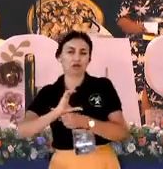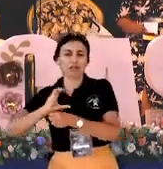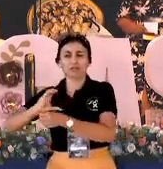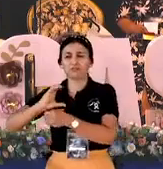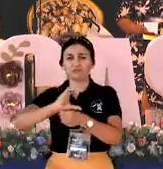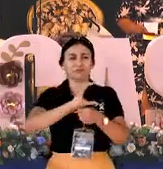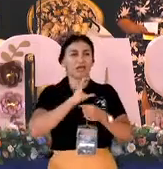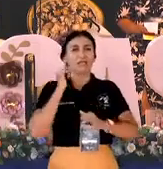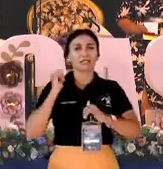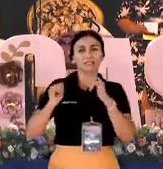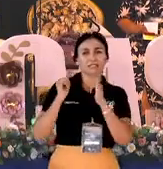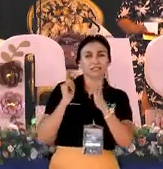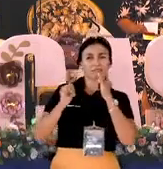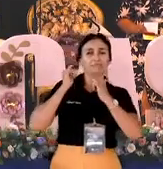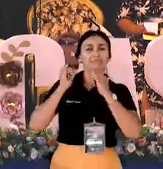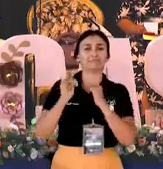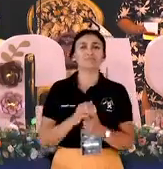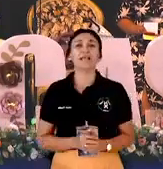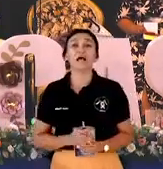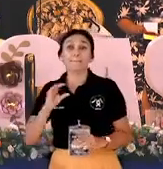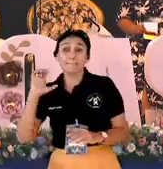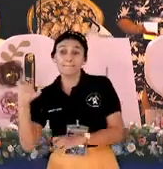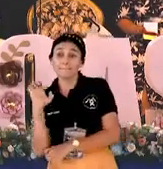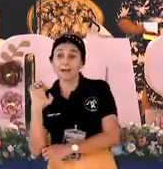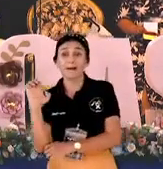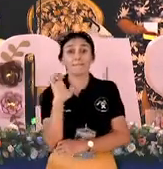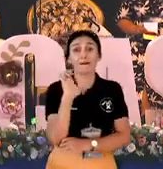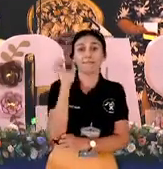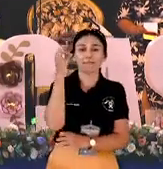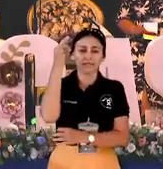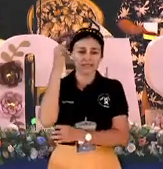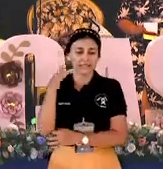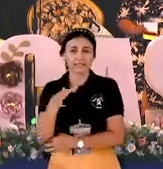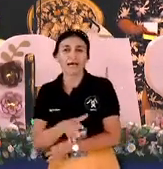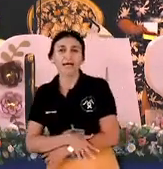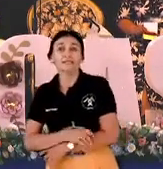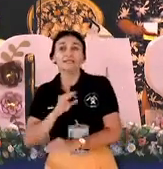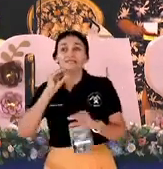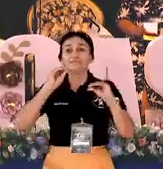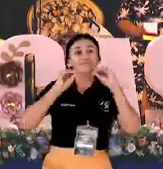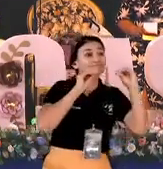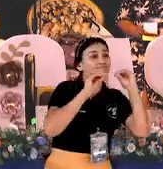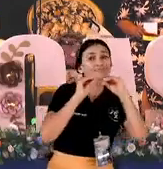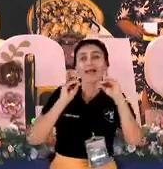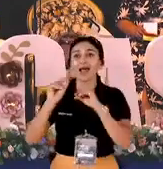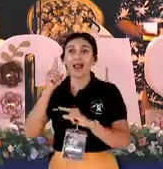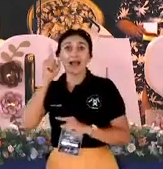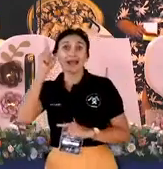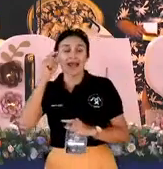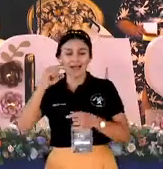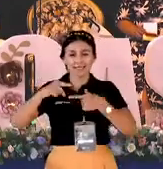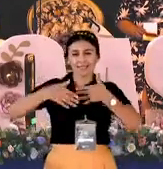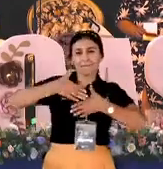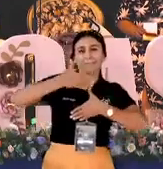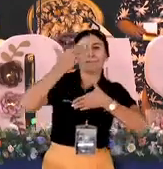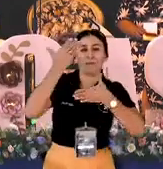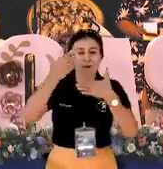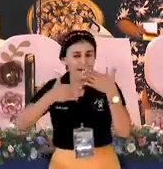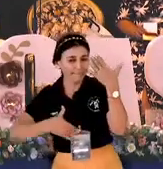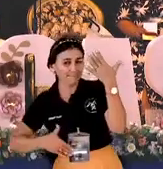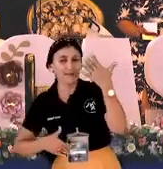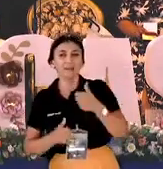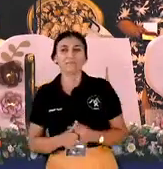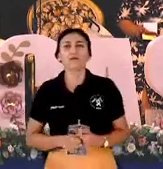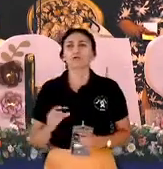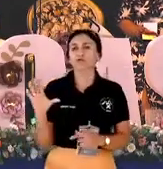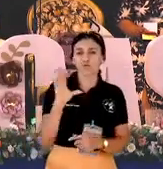linderos. Tenemos que predicar por estos pueblos llaneros, proclamar que Jesucristo es último y el primero. Solo Jesucristo